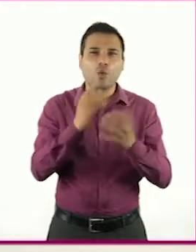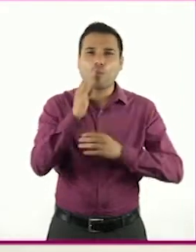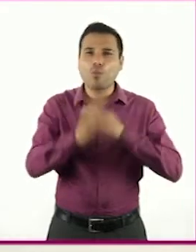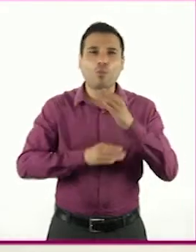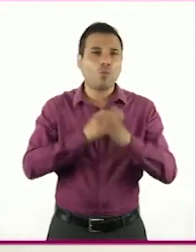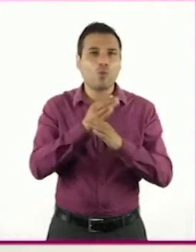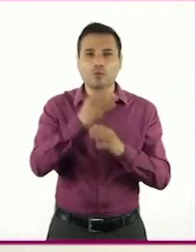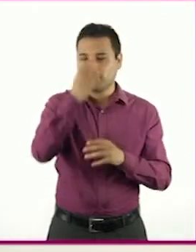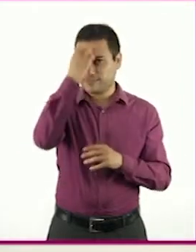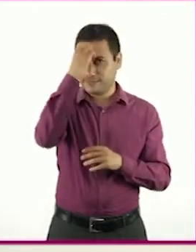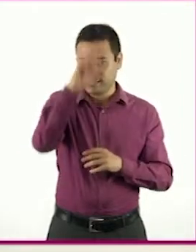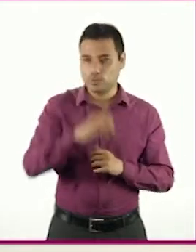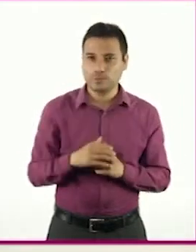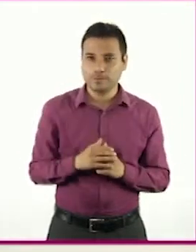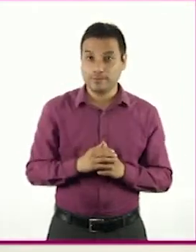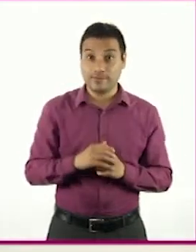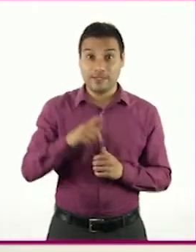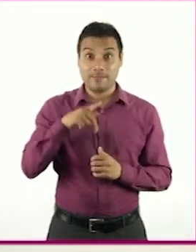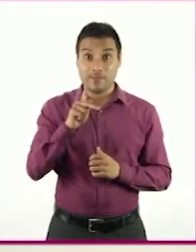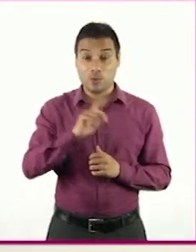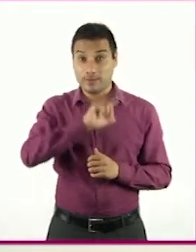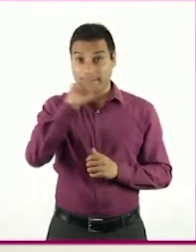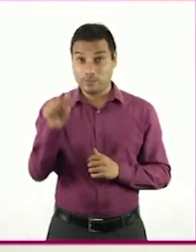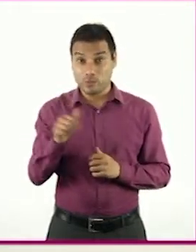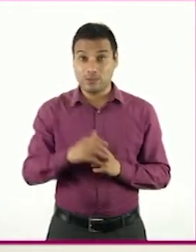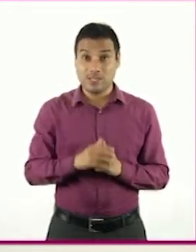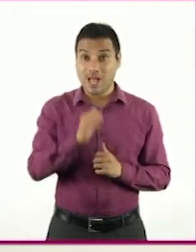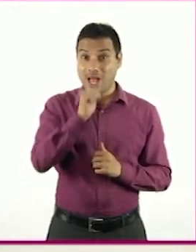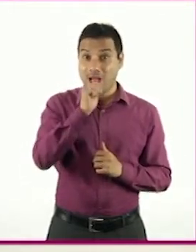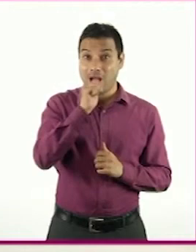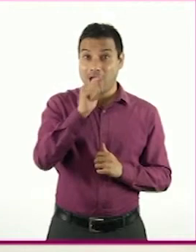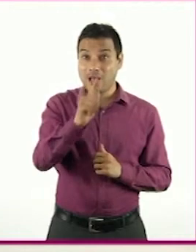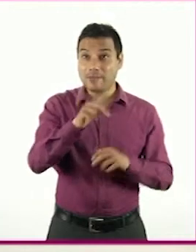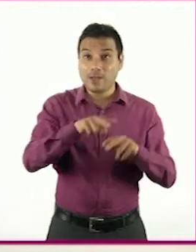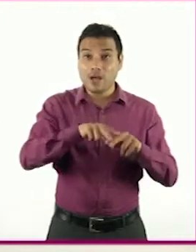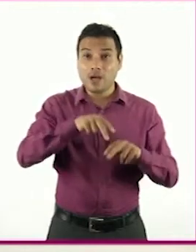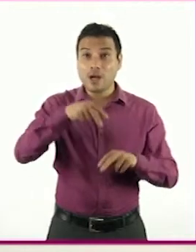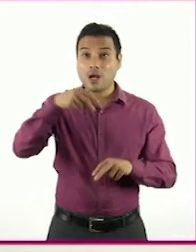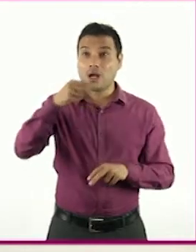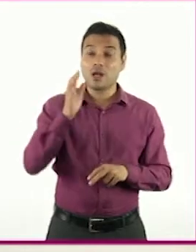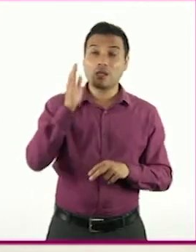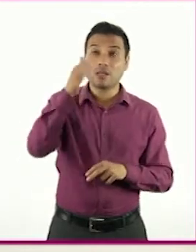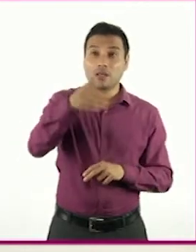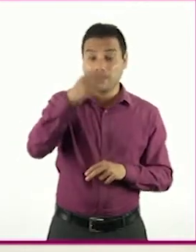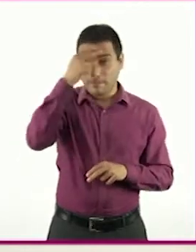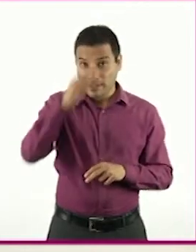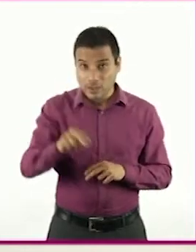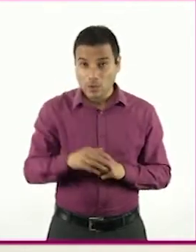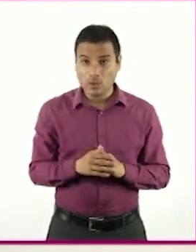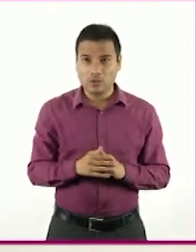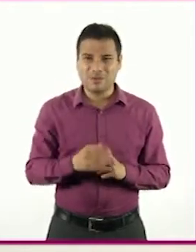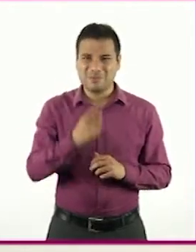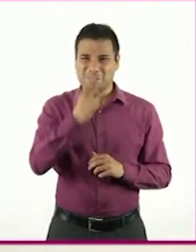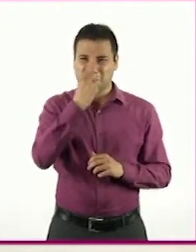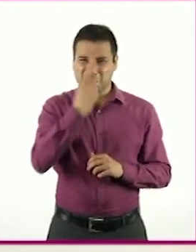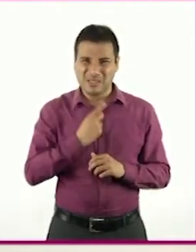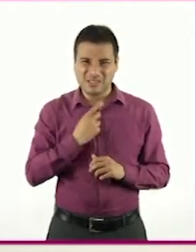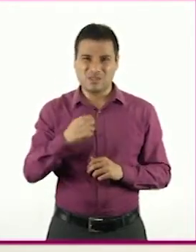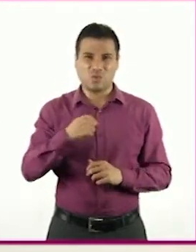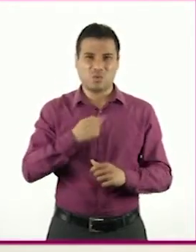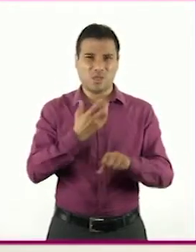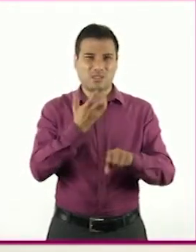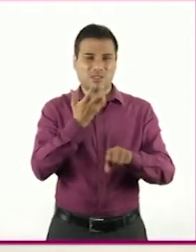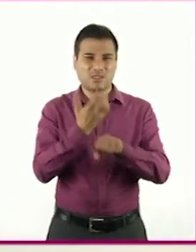desconocido, pero cuando mi alma llorosa llega a México, me dicen que soy pocho, pachuco,